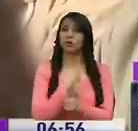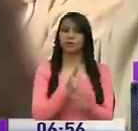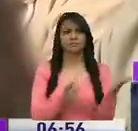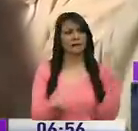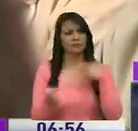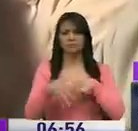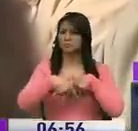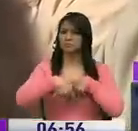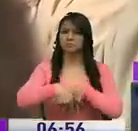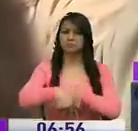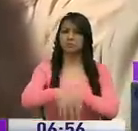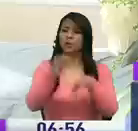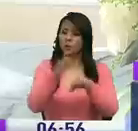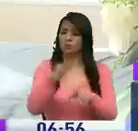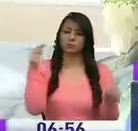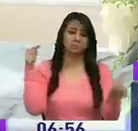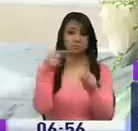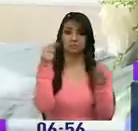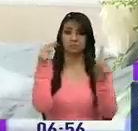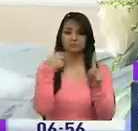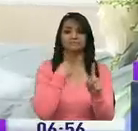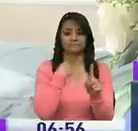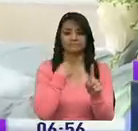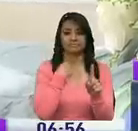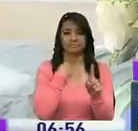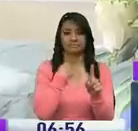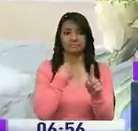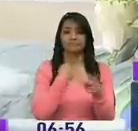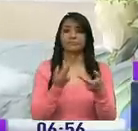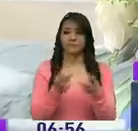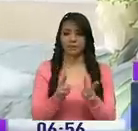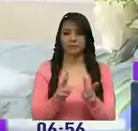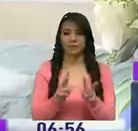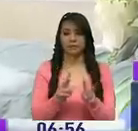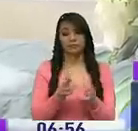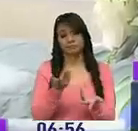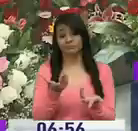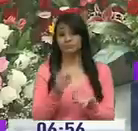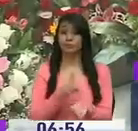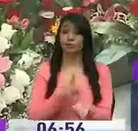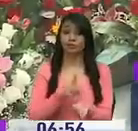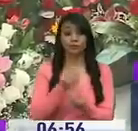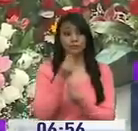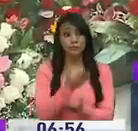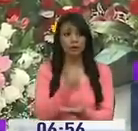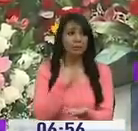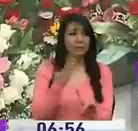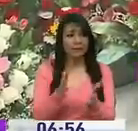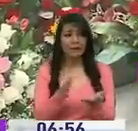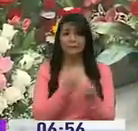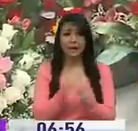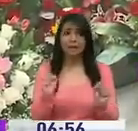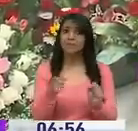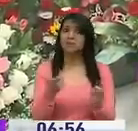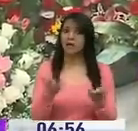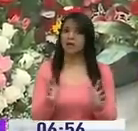marcó su vida pero que también logró vencer todo pronóstico médico informó Carolina